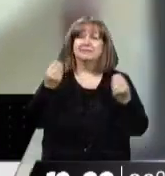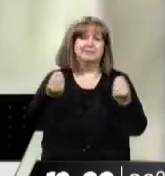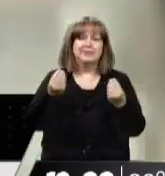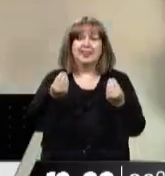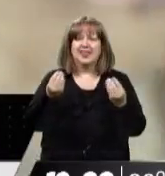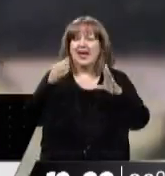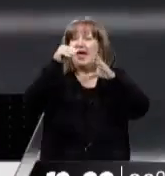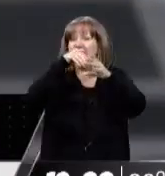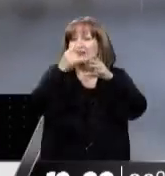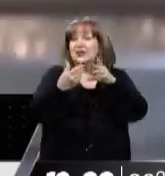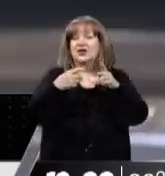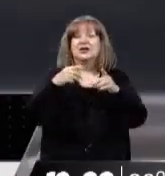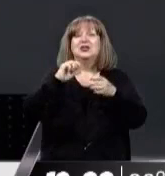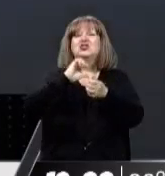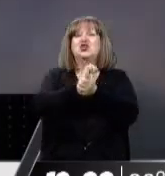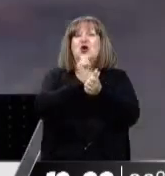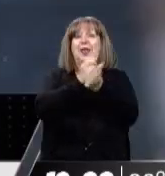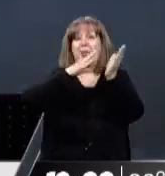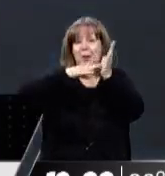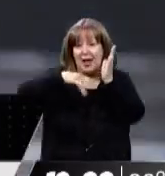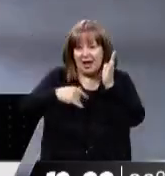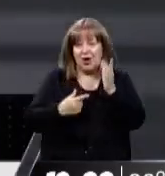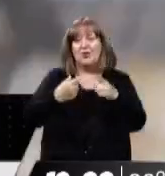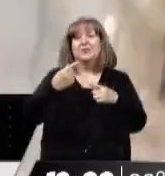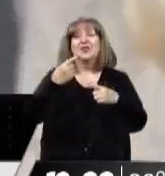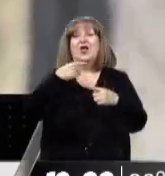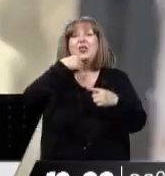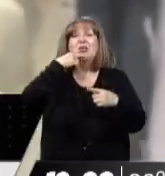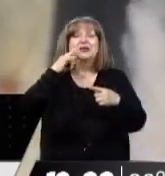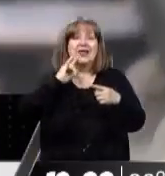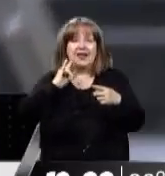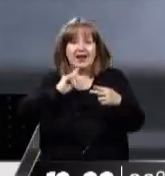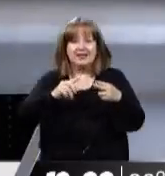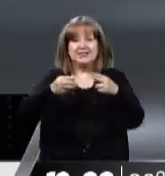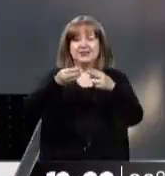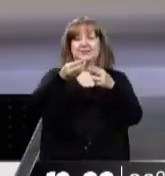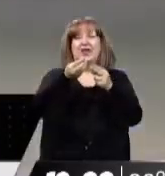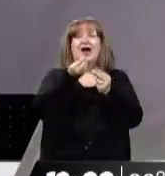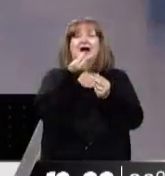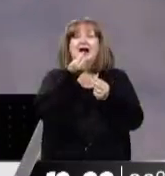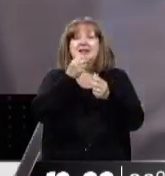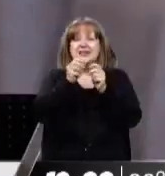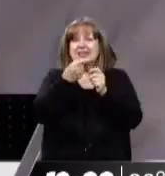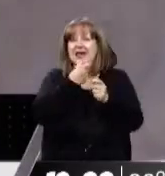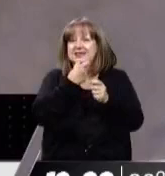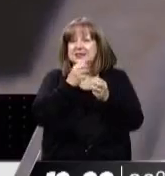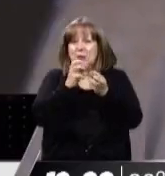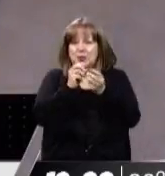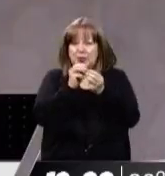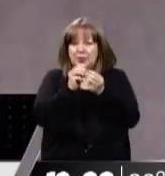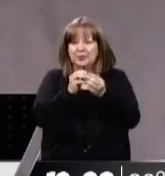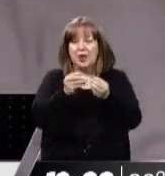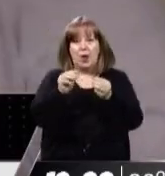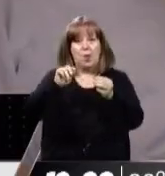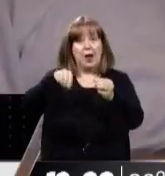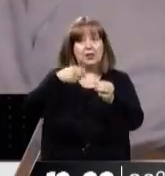de leche, tiene chocolate blanco y galletita crocante. ¡Qué rico! Entonces, esa mezcla queda muy agradable al paladar. Entonces, lo